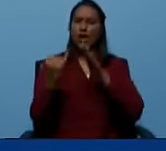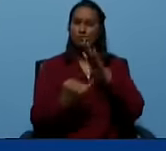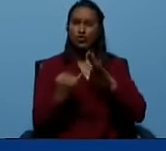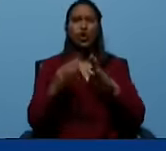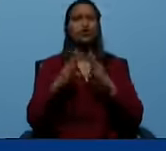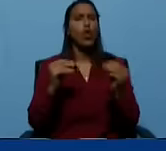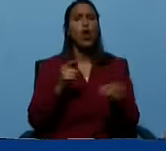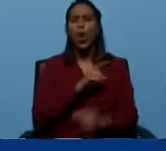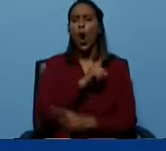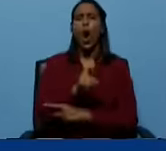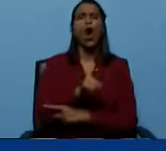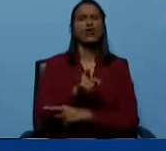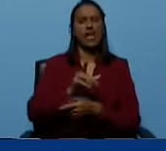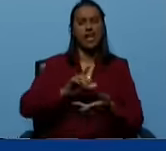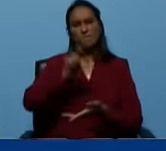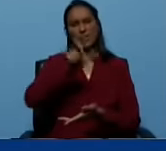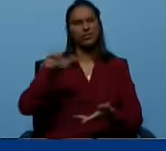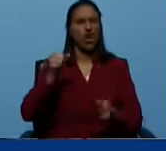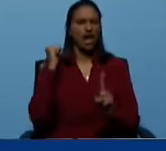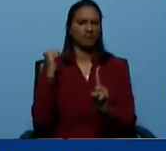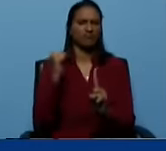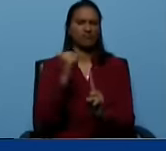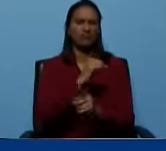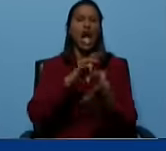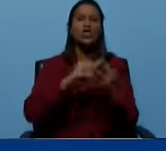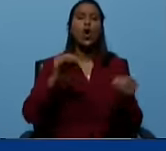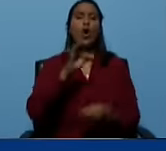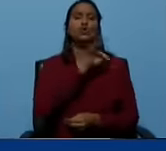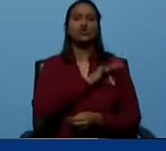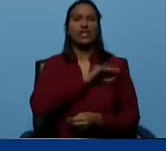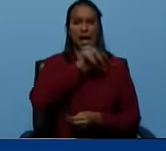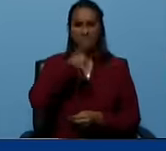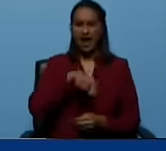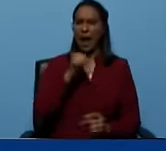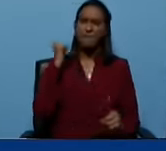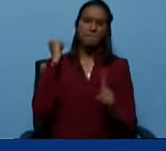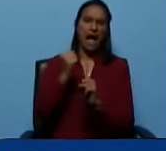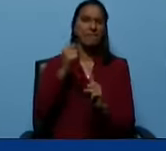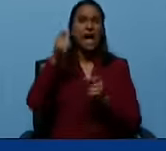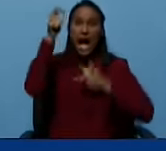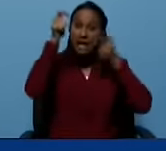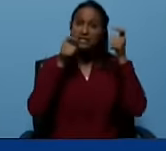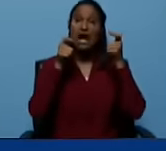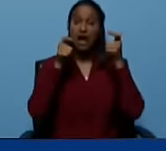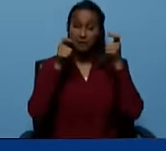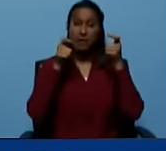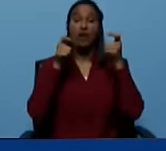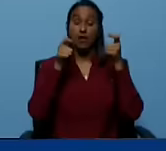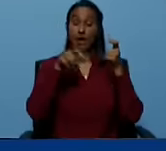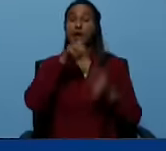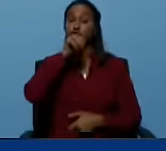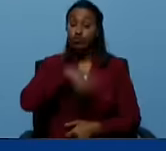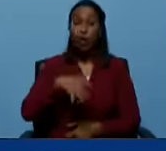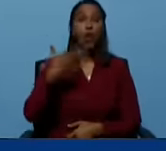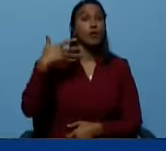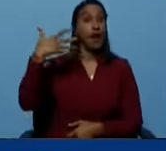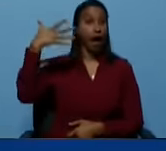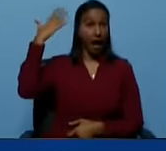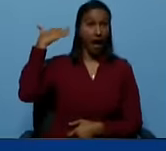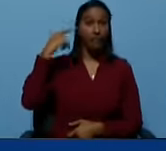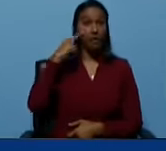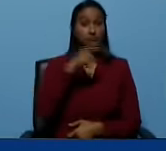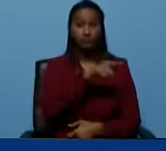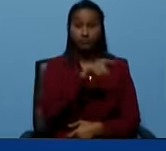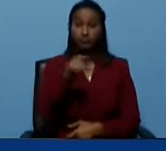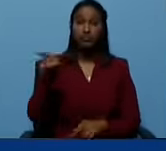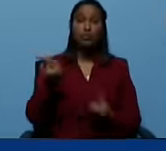al pueblo y dio la orden de matar a Chávez. De matar a Chávez. Por aquí hay algunos de los muchachos que como